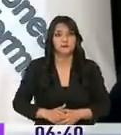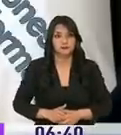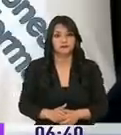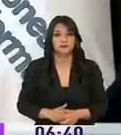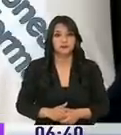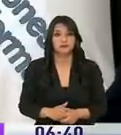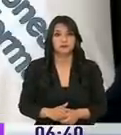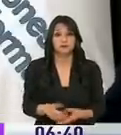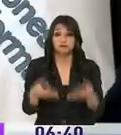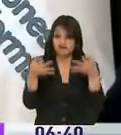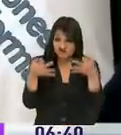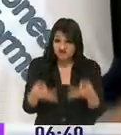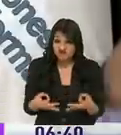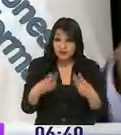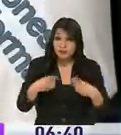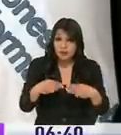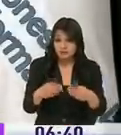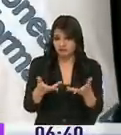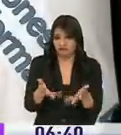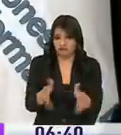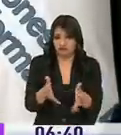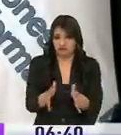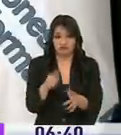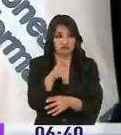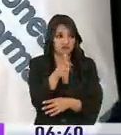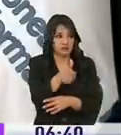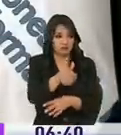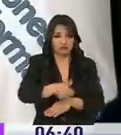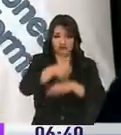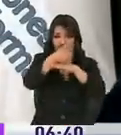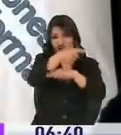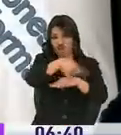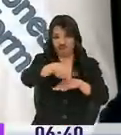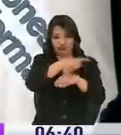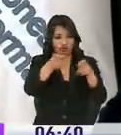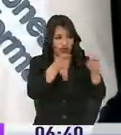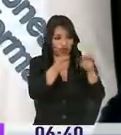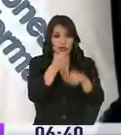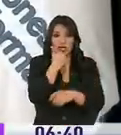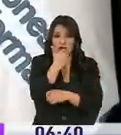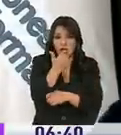no cumplen esa metodología que emite el ente rector y si ha habido ya